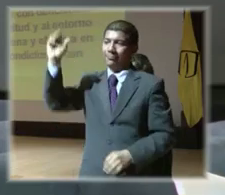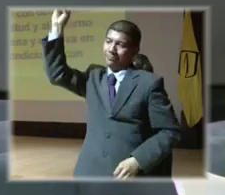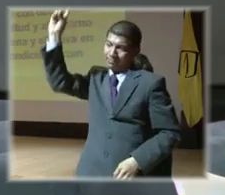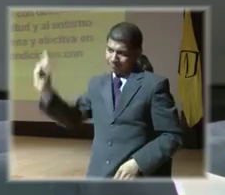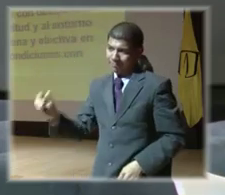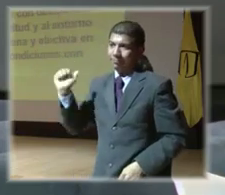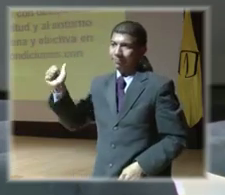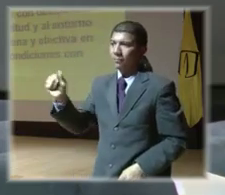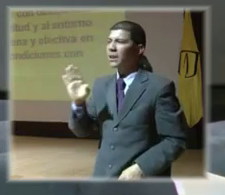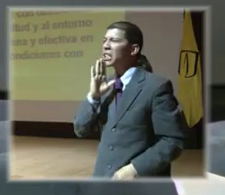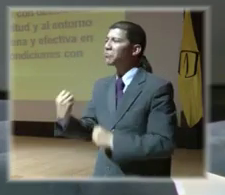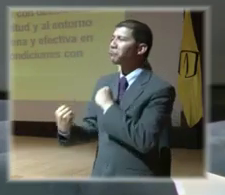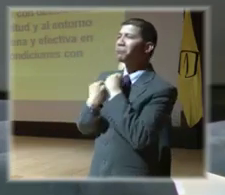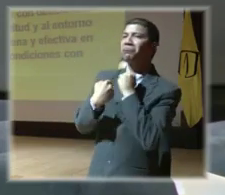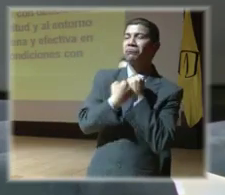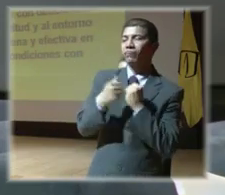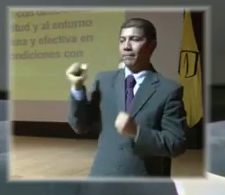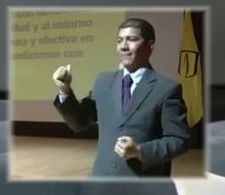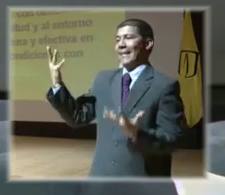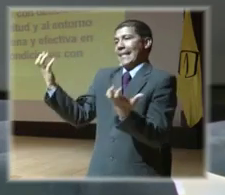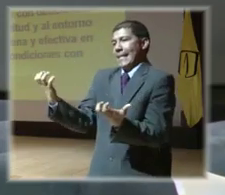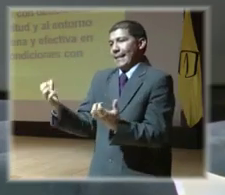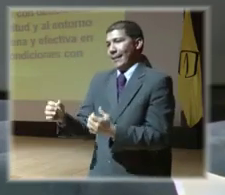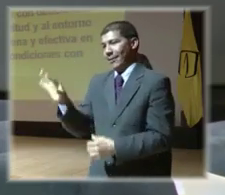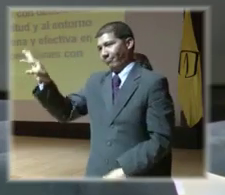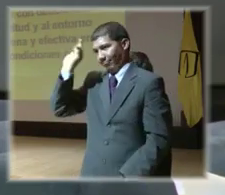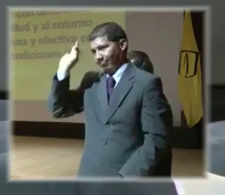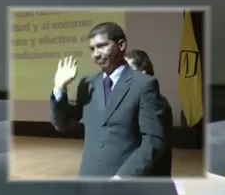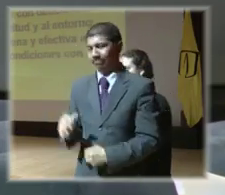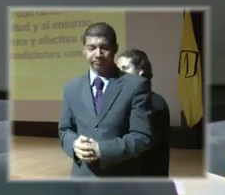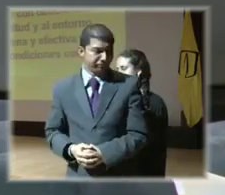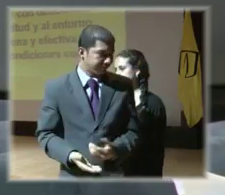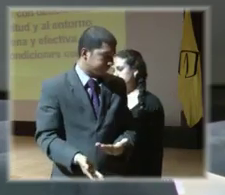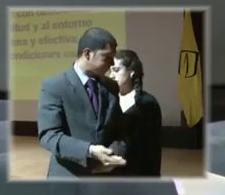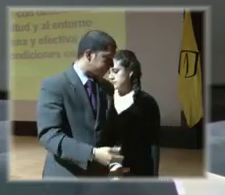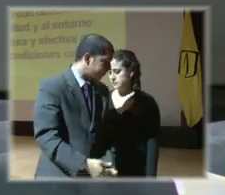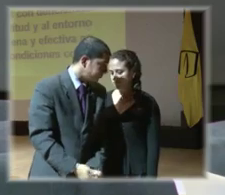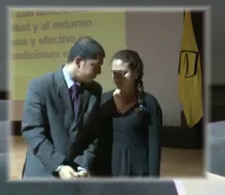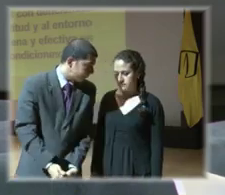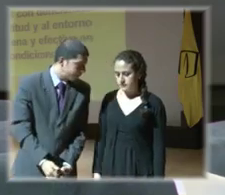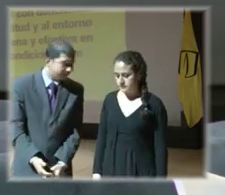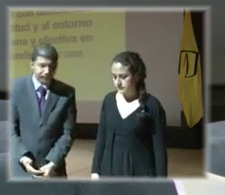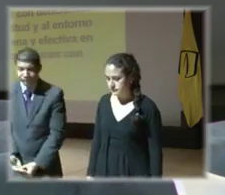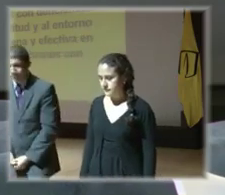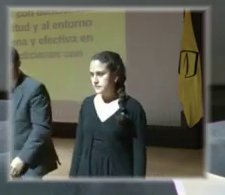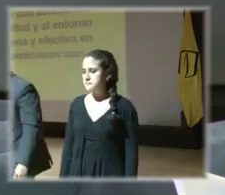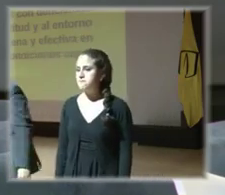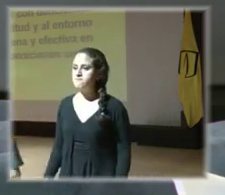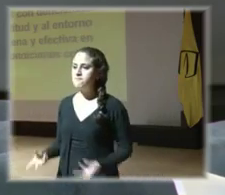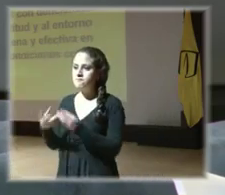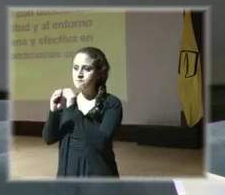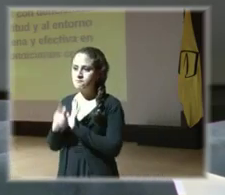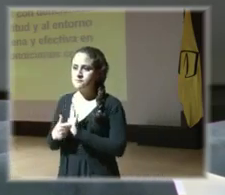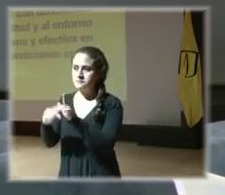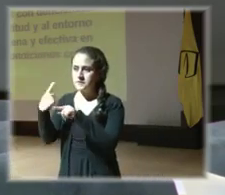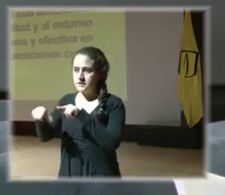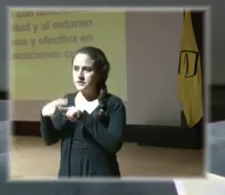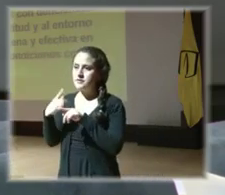persona quien elige quién o quiénes van a ejercer esa función de apoyo. ¿Qué modalidades? Bueno, también a